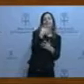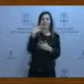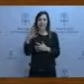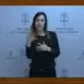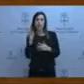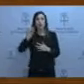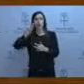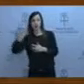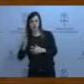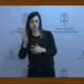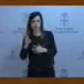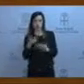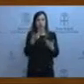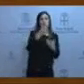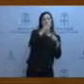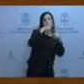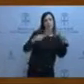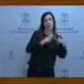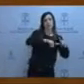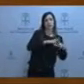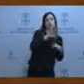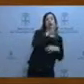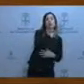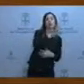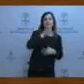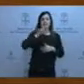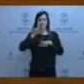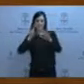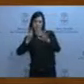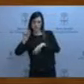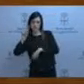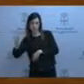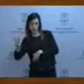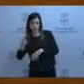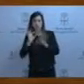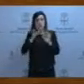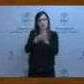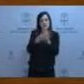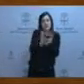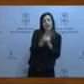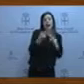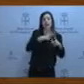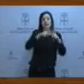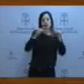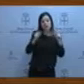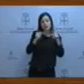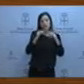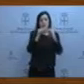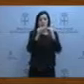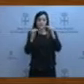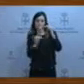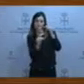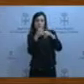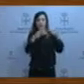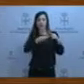nacional, 46,2. Un punto por encima, la media nacional, en Asturias estamos un punto por debajo de la media nacional.